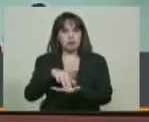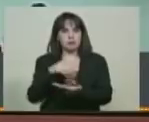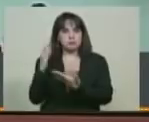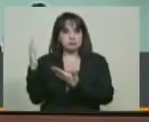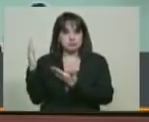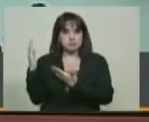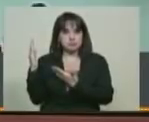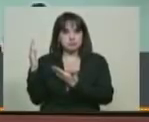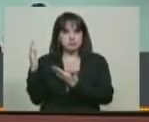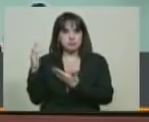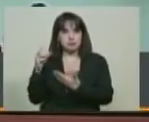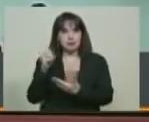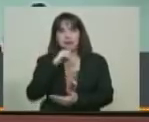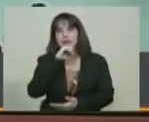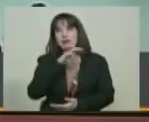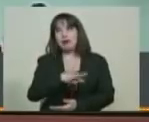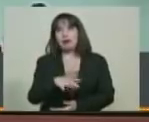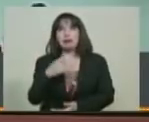El prehistórico.